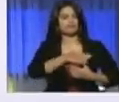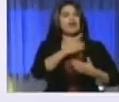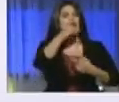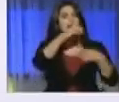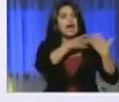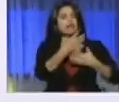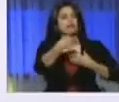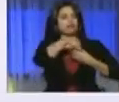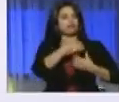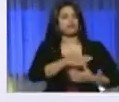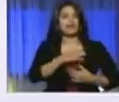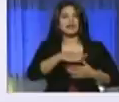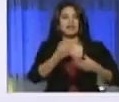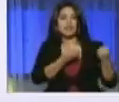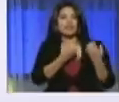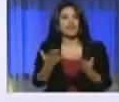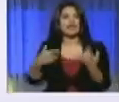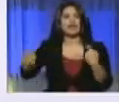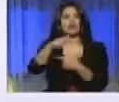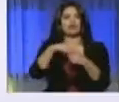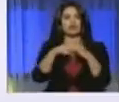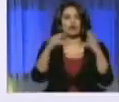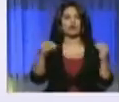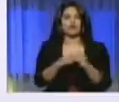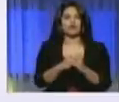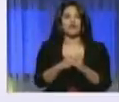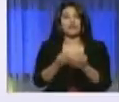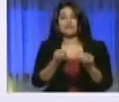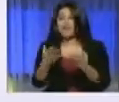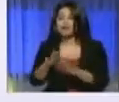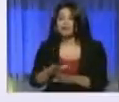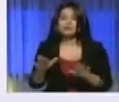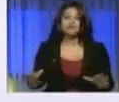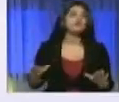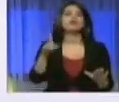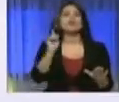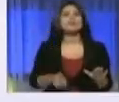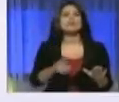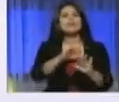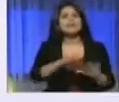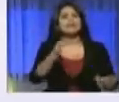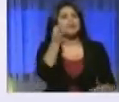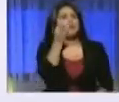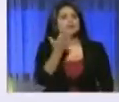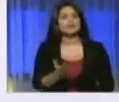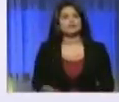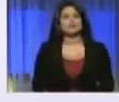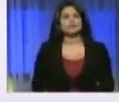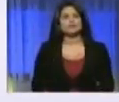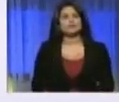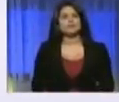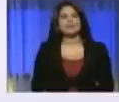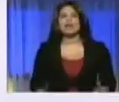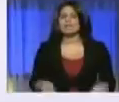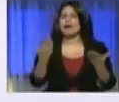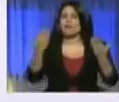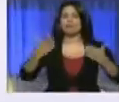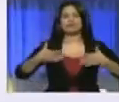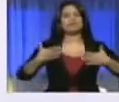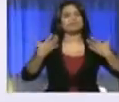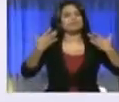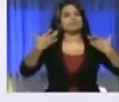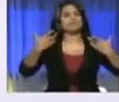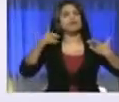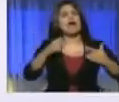queremos dejar como legado a nuestros niños, a nuestras niñas. Arriba el ánimo, arriba el